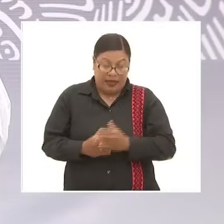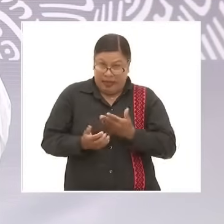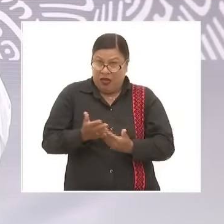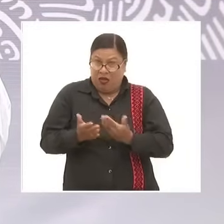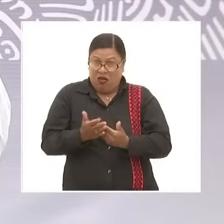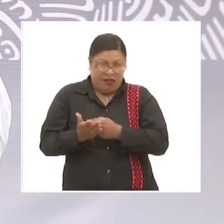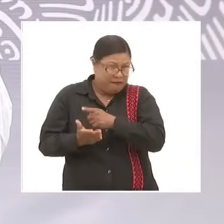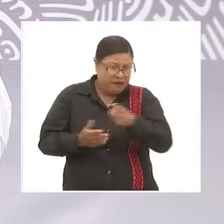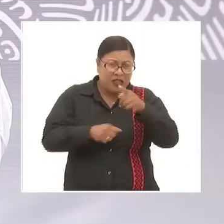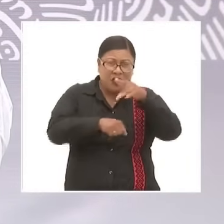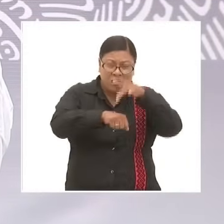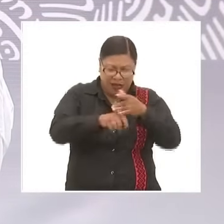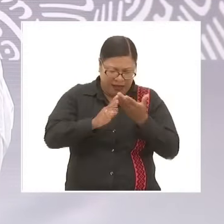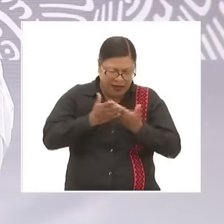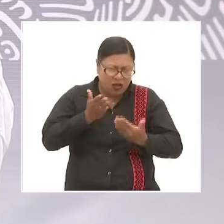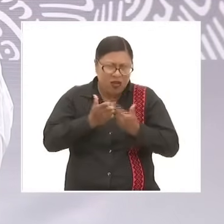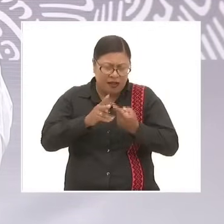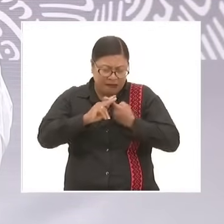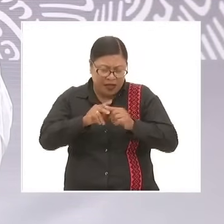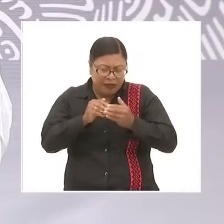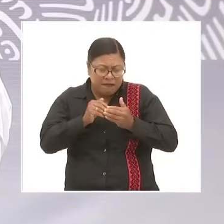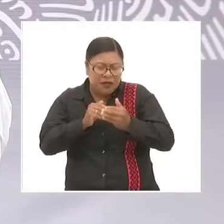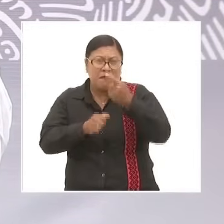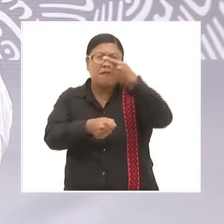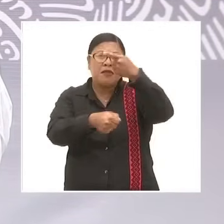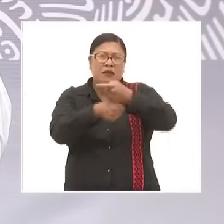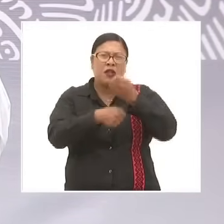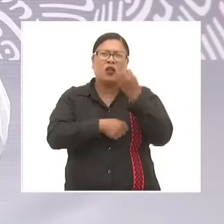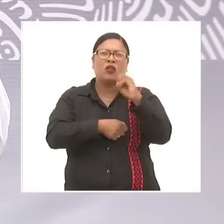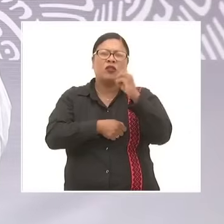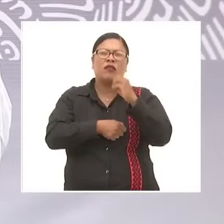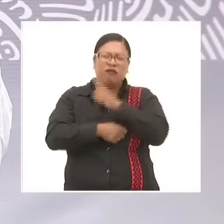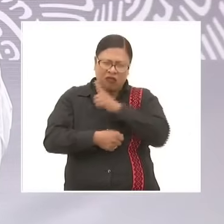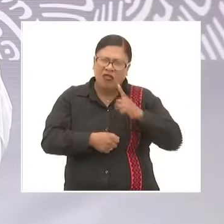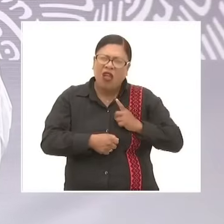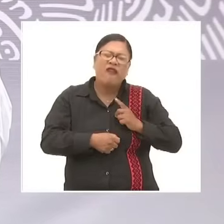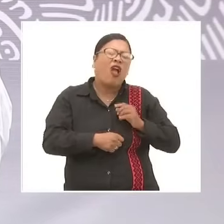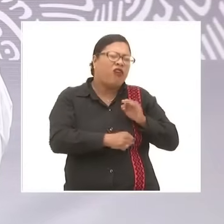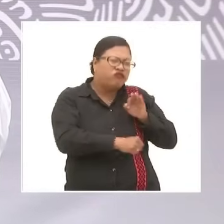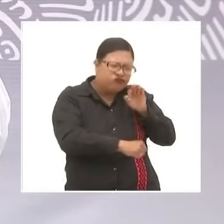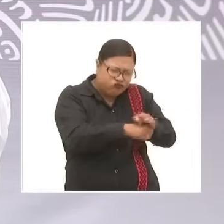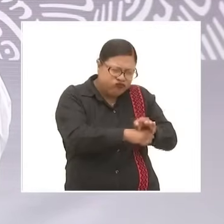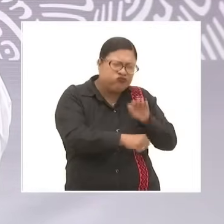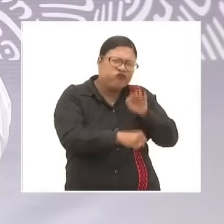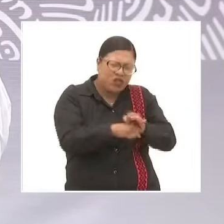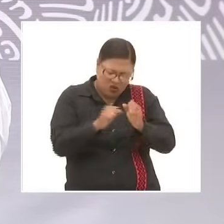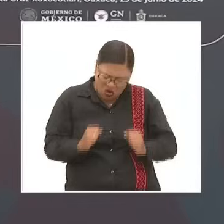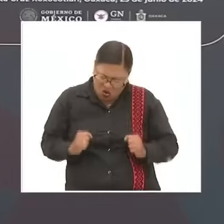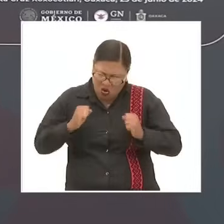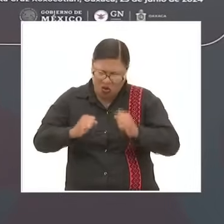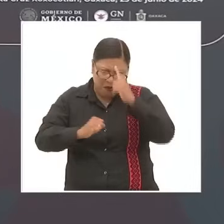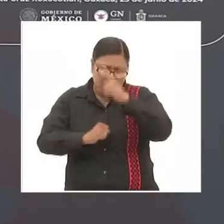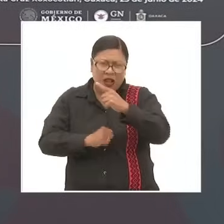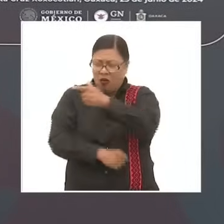corresponde, a partir del 1 de octubre, seguir fortaleciendo y consolidar a la